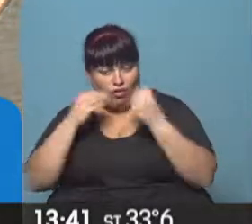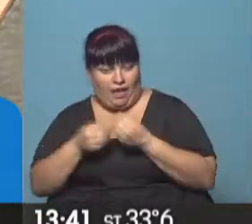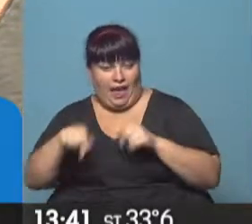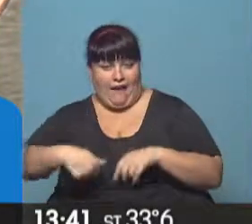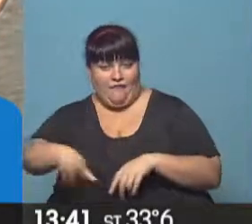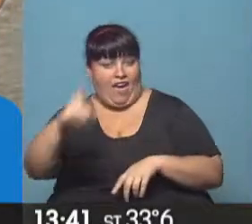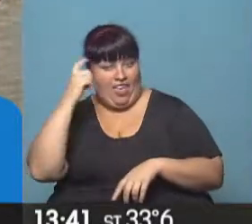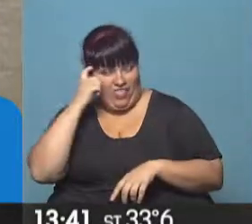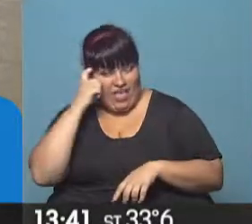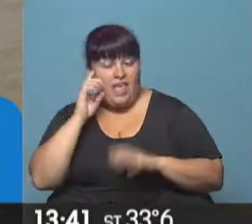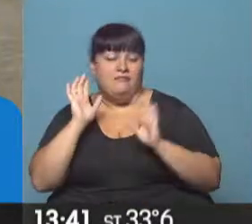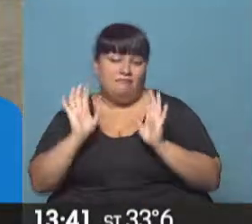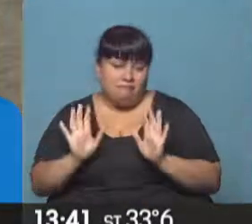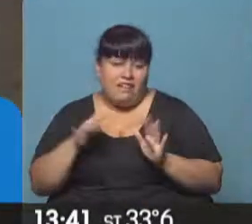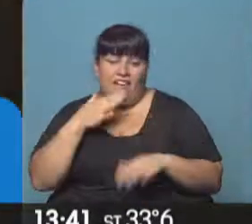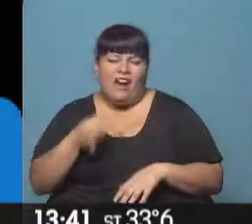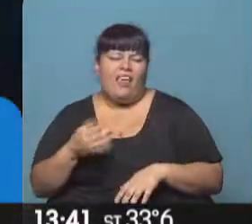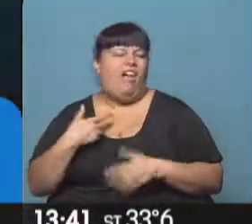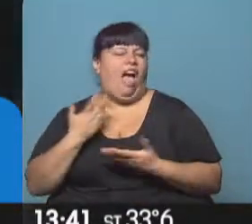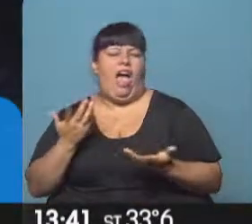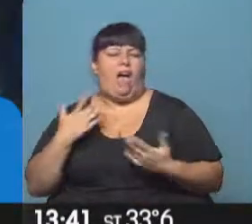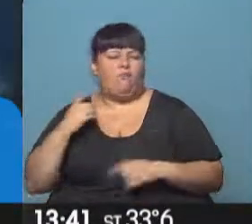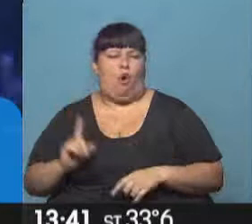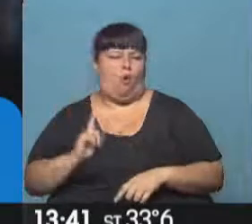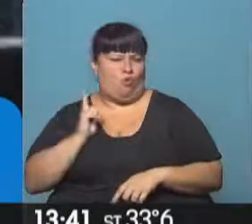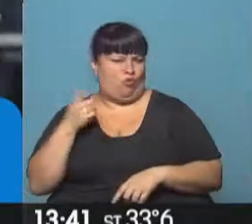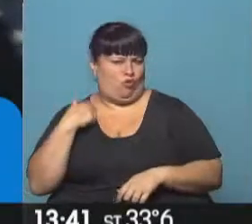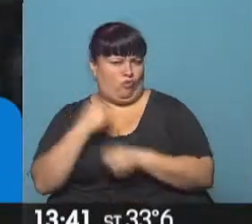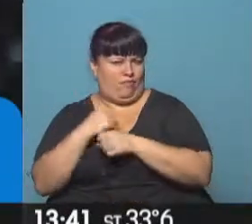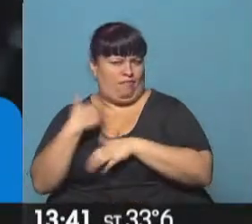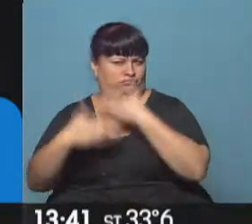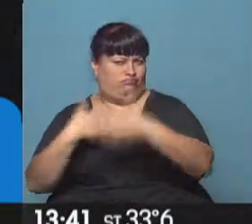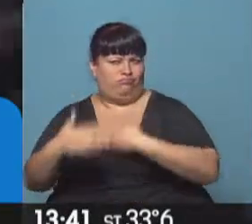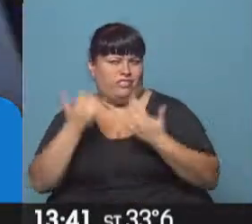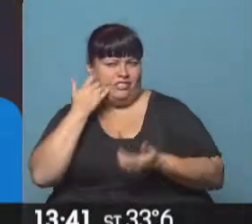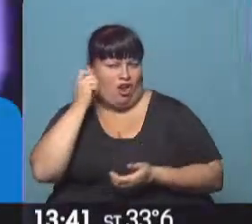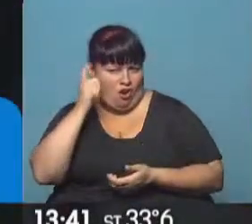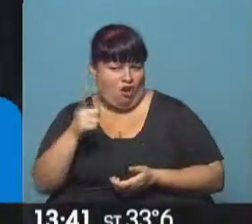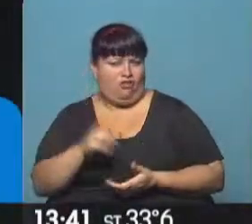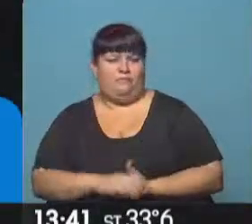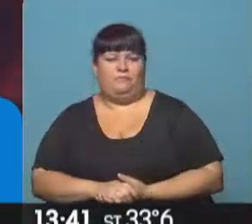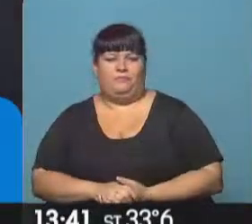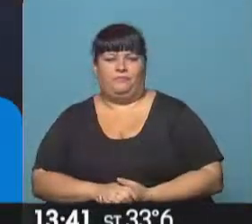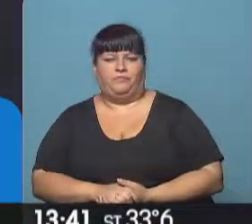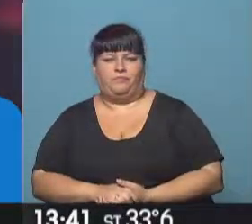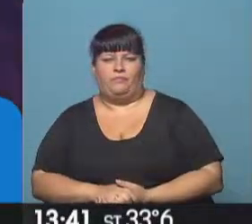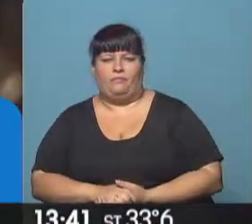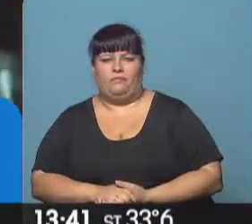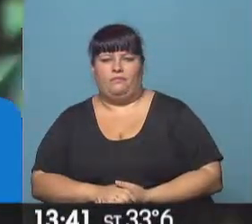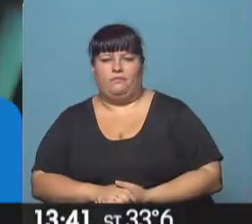el 10º, así que la verdad que estoy muy, muy, muy orgulloso por la carrera que hemos logrado y hemos tenido.